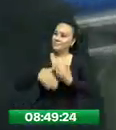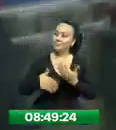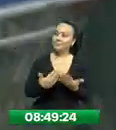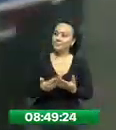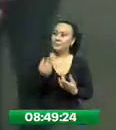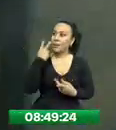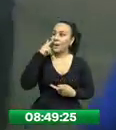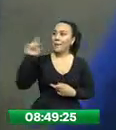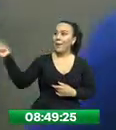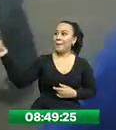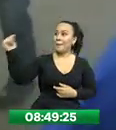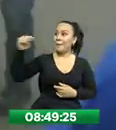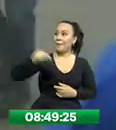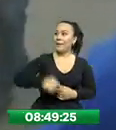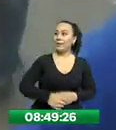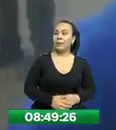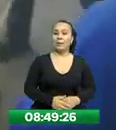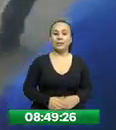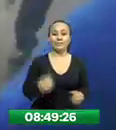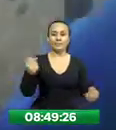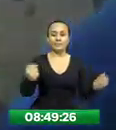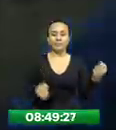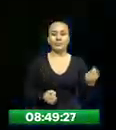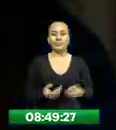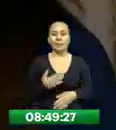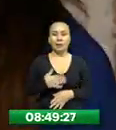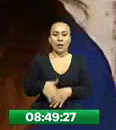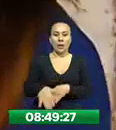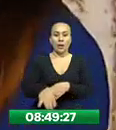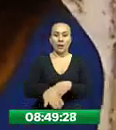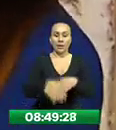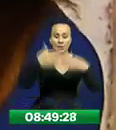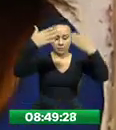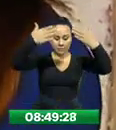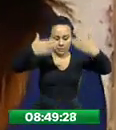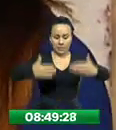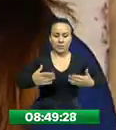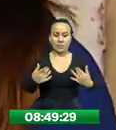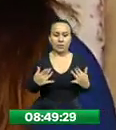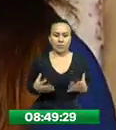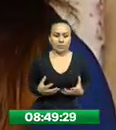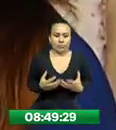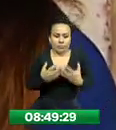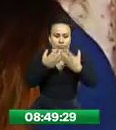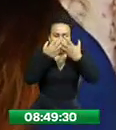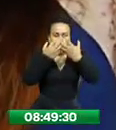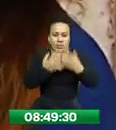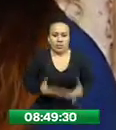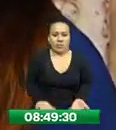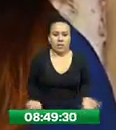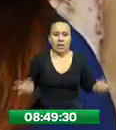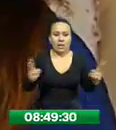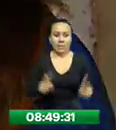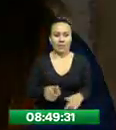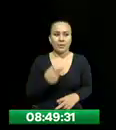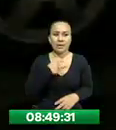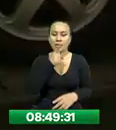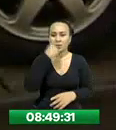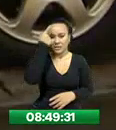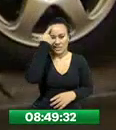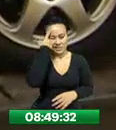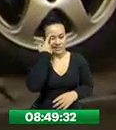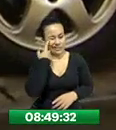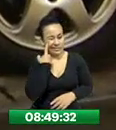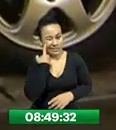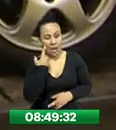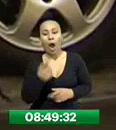Venía del lado de ese auto y el vidrio se quebró, entonces eso parece que se hirió la frente. Mientras que el